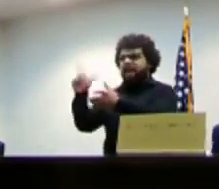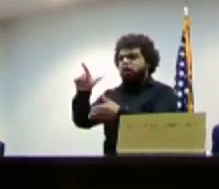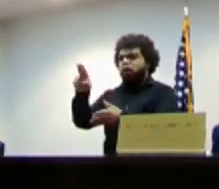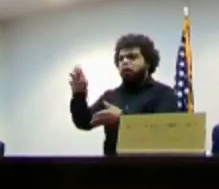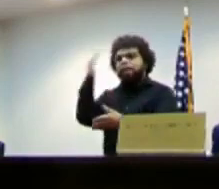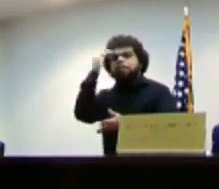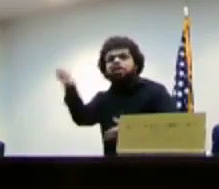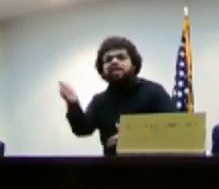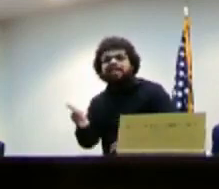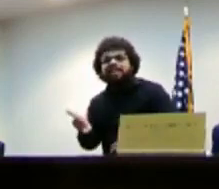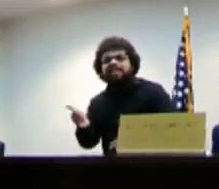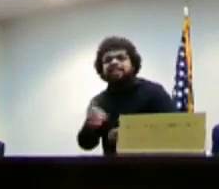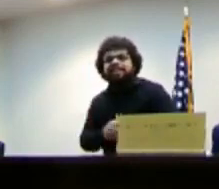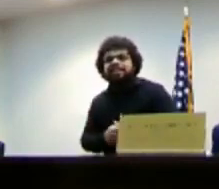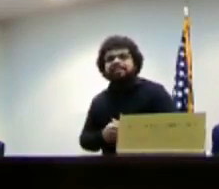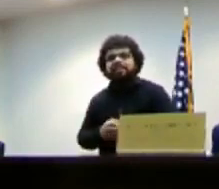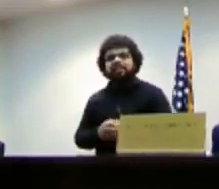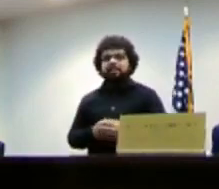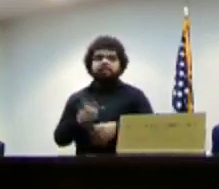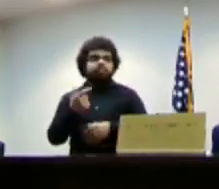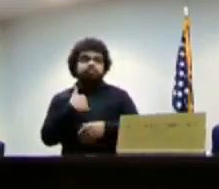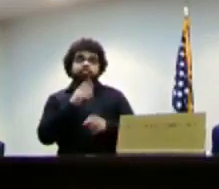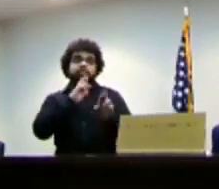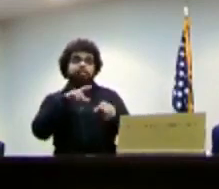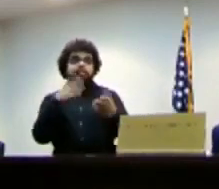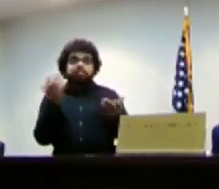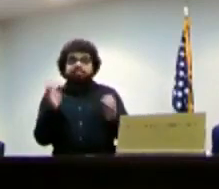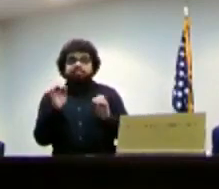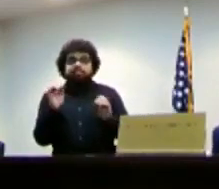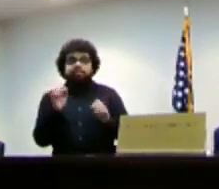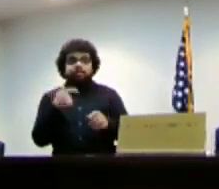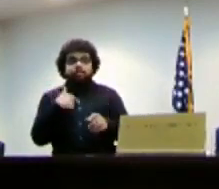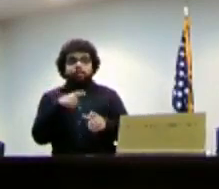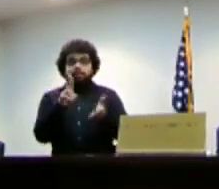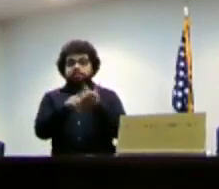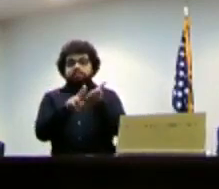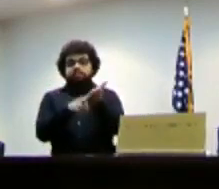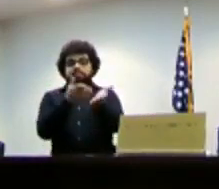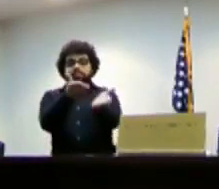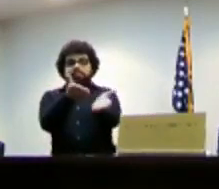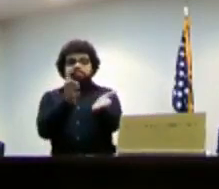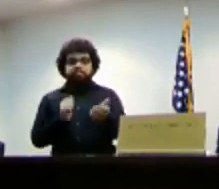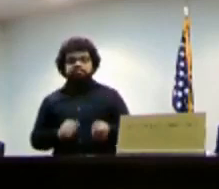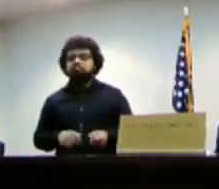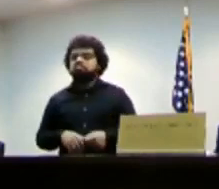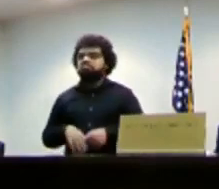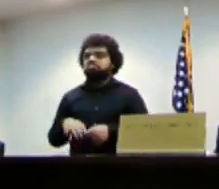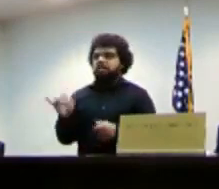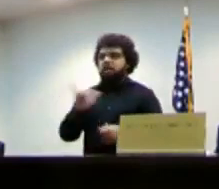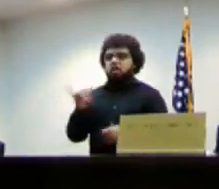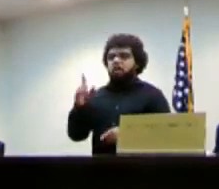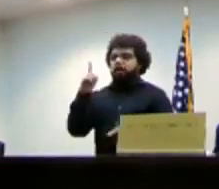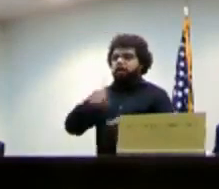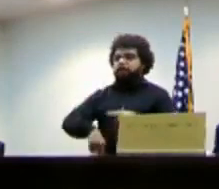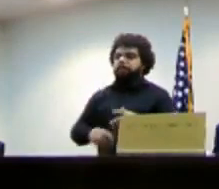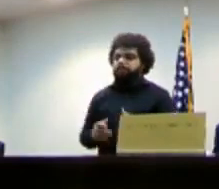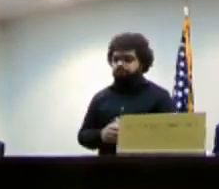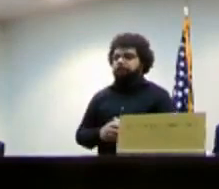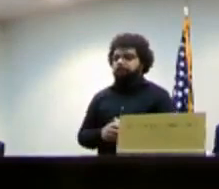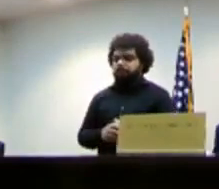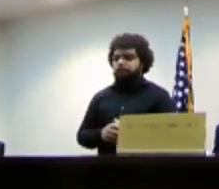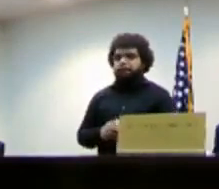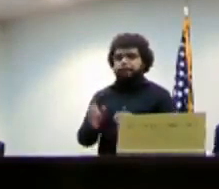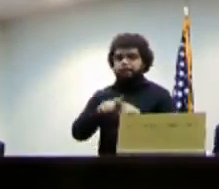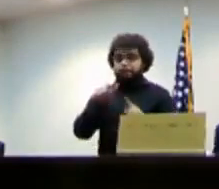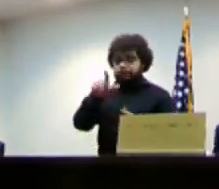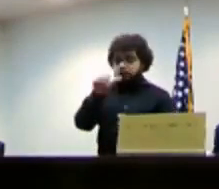esa pregunta tampoco se la puedo contestar, eso está sin el contrato. Tampoco pueden contestarla. Pero obviamente la autoridad de energía fue parte